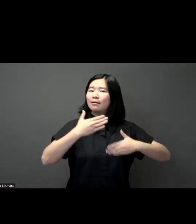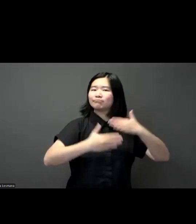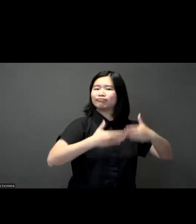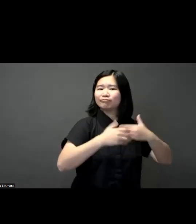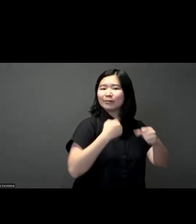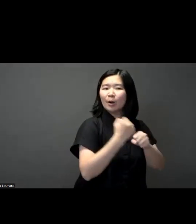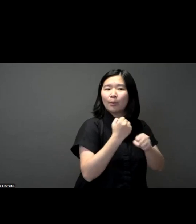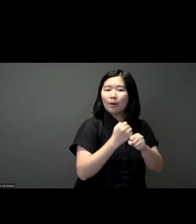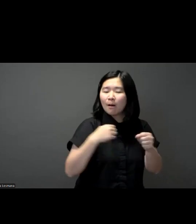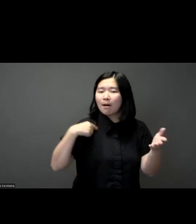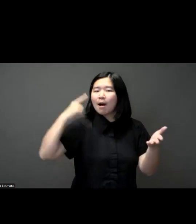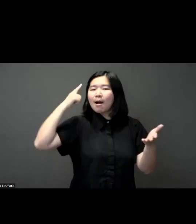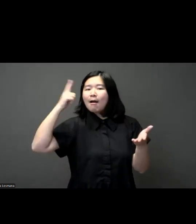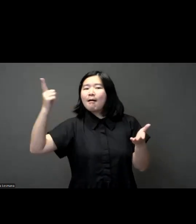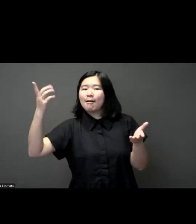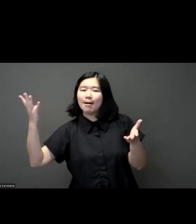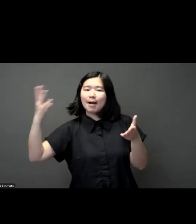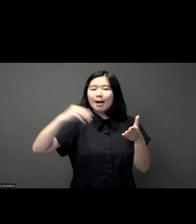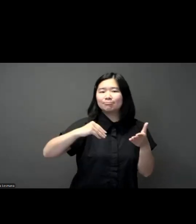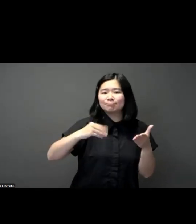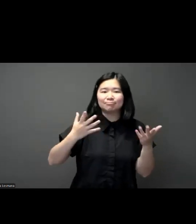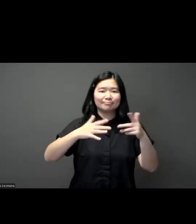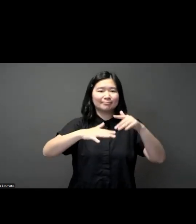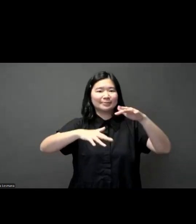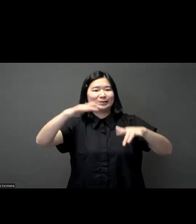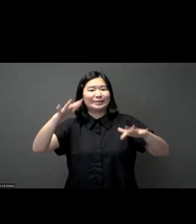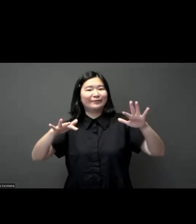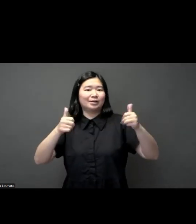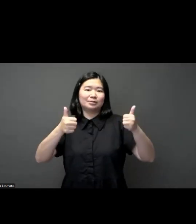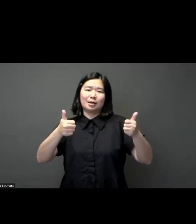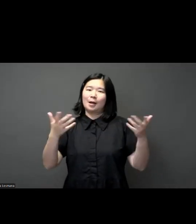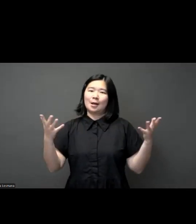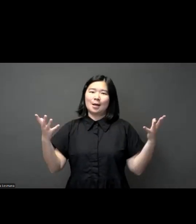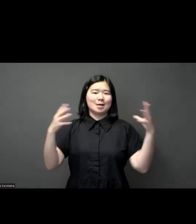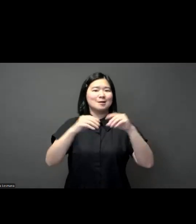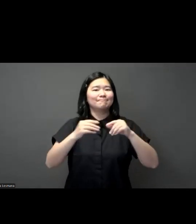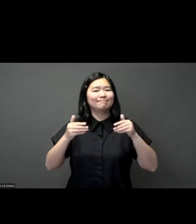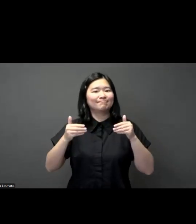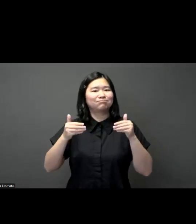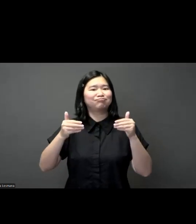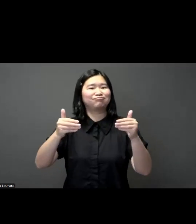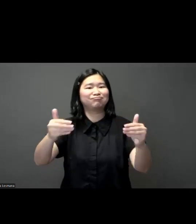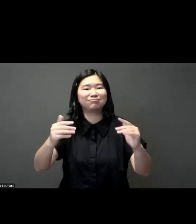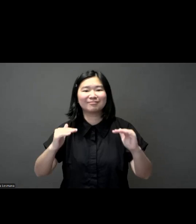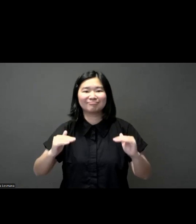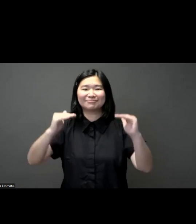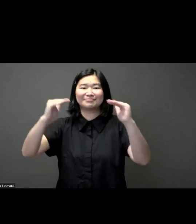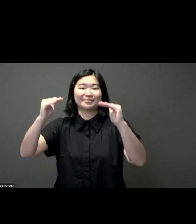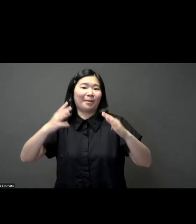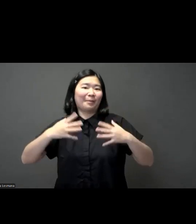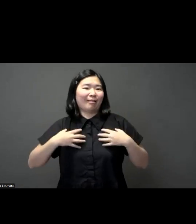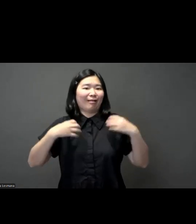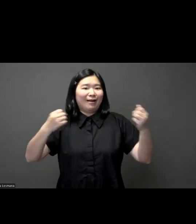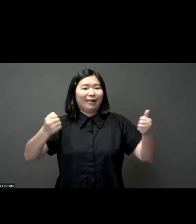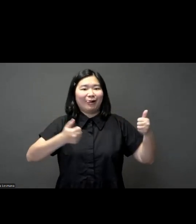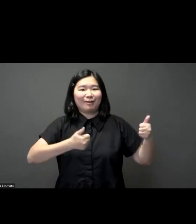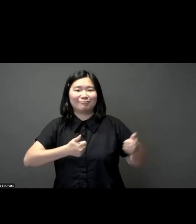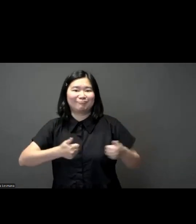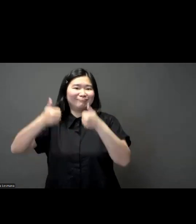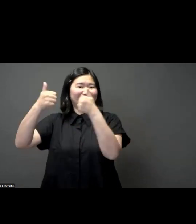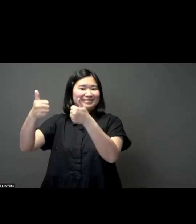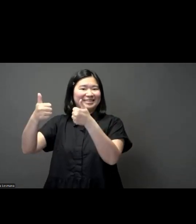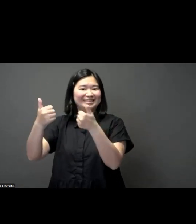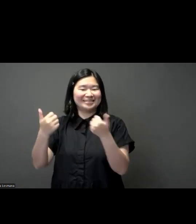hacer la diferencia, para poder avanzar y para poder ir a un futuro más saludable y más equitativo.